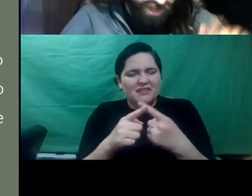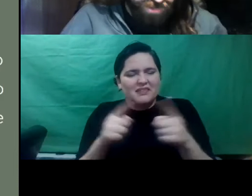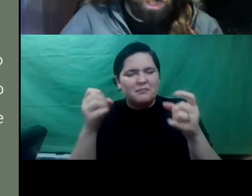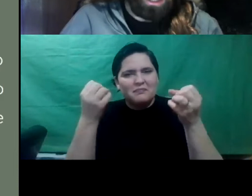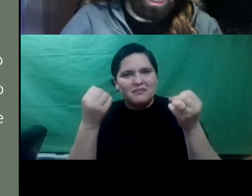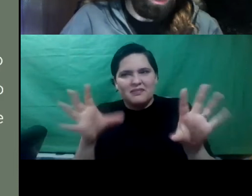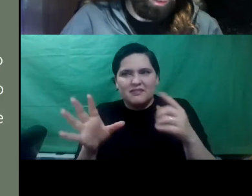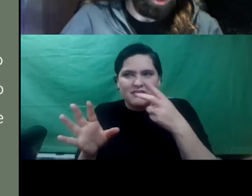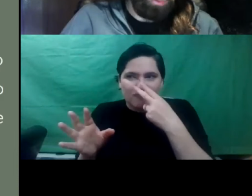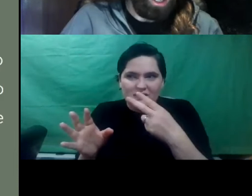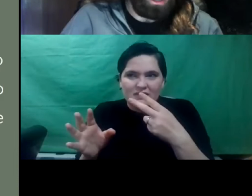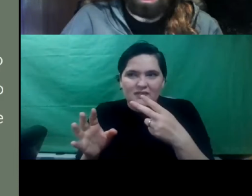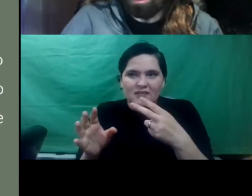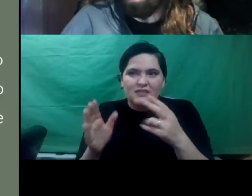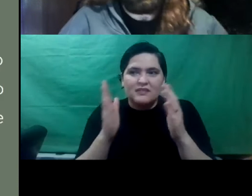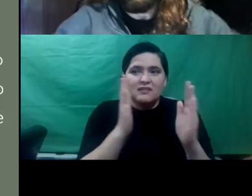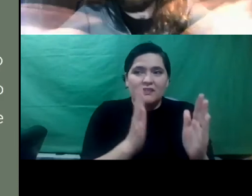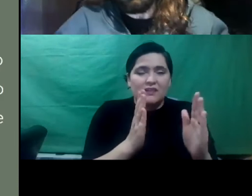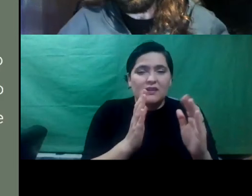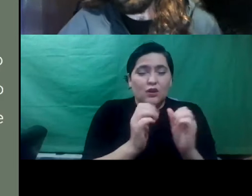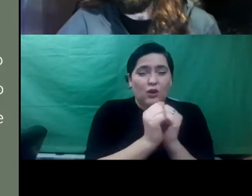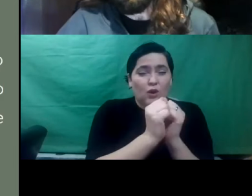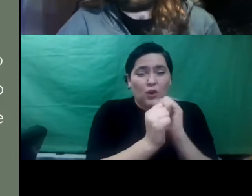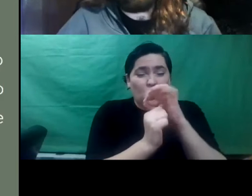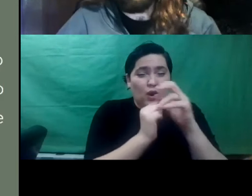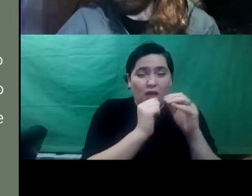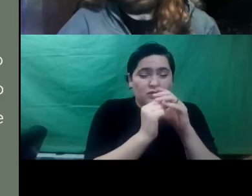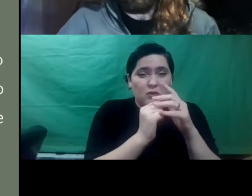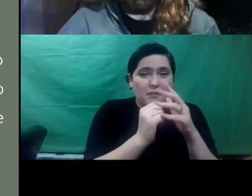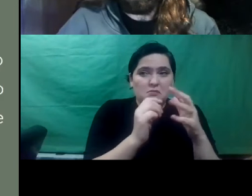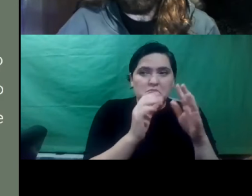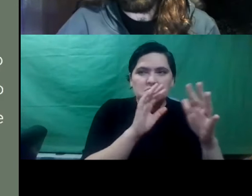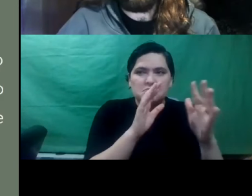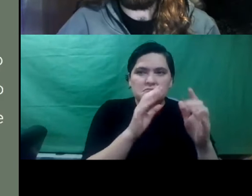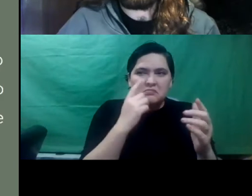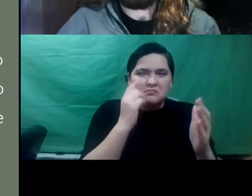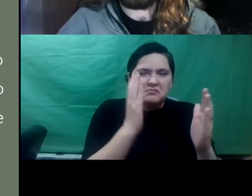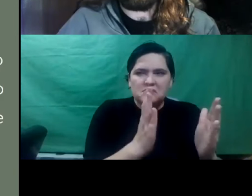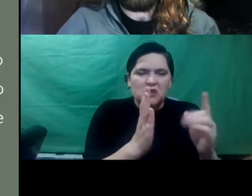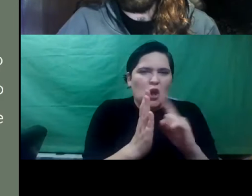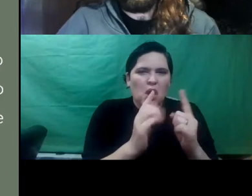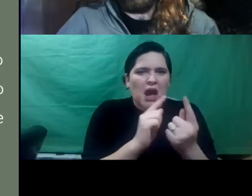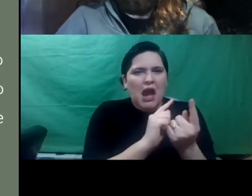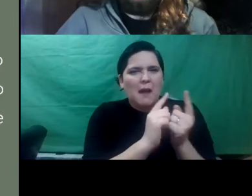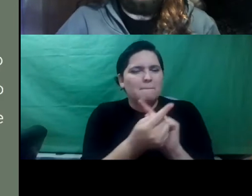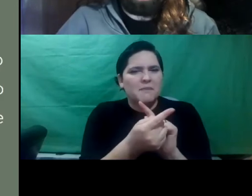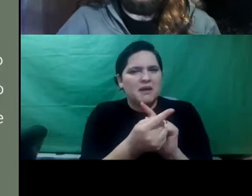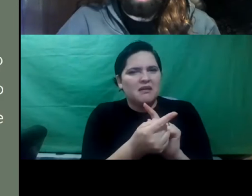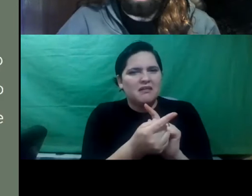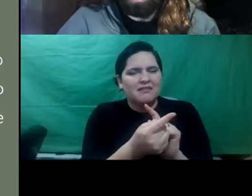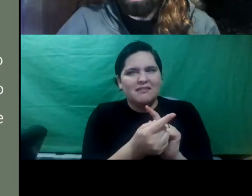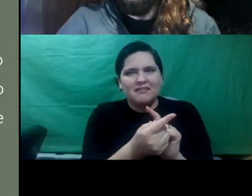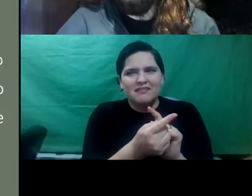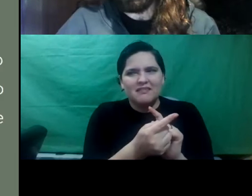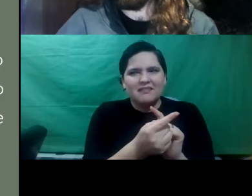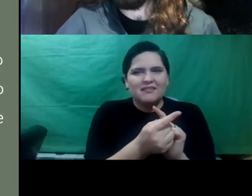digamos, humano, y este es el conectoma aleatorizado, y perdemos el efecto. O sea, no vamos a ver los mismos cambios de entropía que vimos con el conectoma